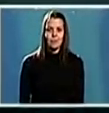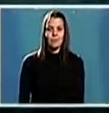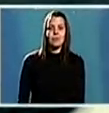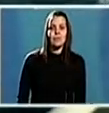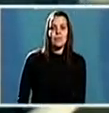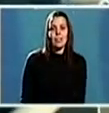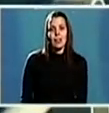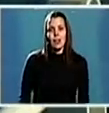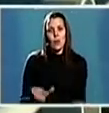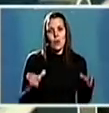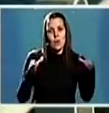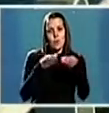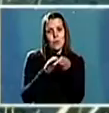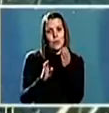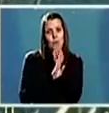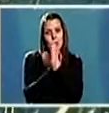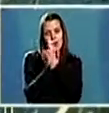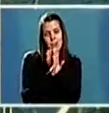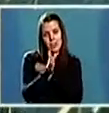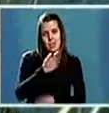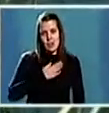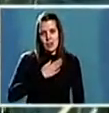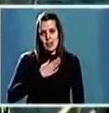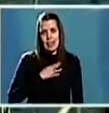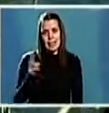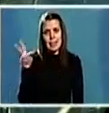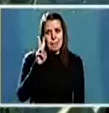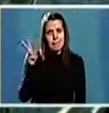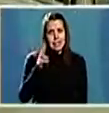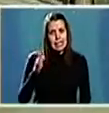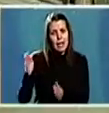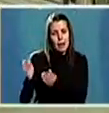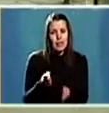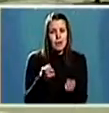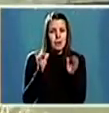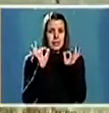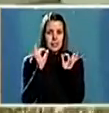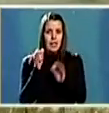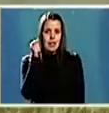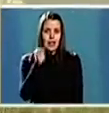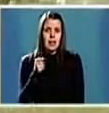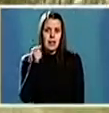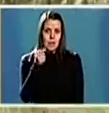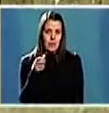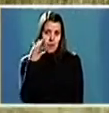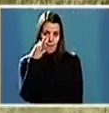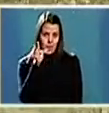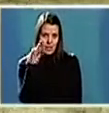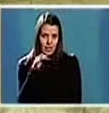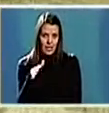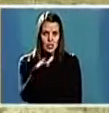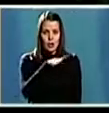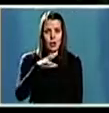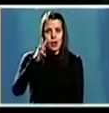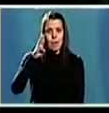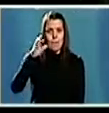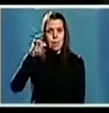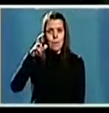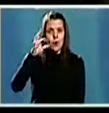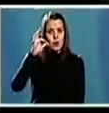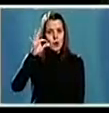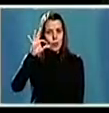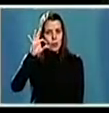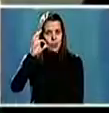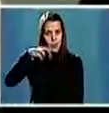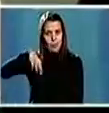A ponte que cruza o encoro de Belesar foi paso obrigado para un grupo de veciños de Vilalba que percorreu un treito do Camiño Francés no Concello de Portomarín grazas ao programa